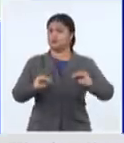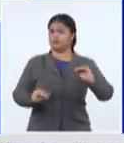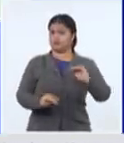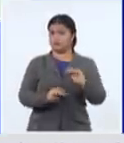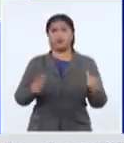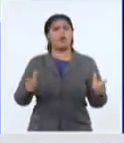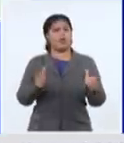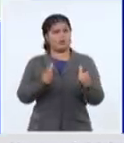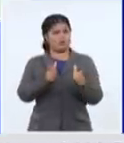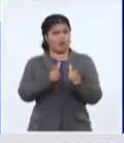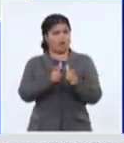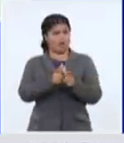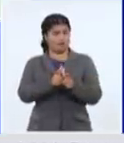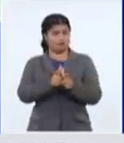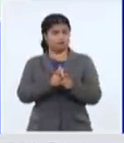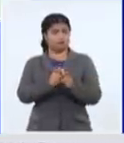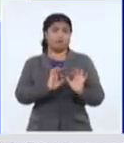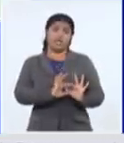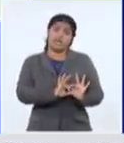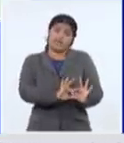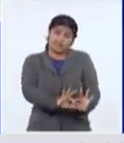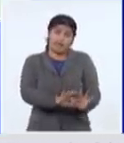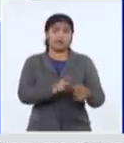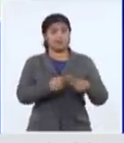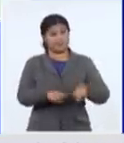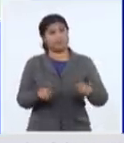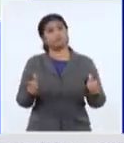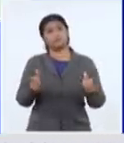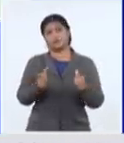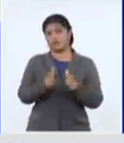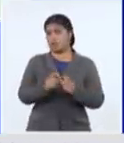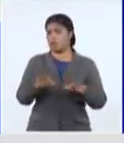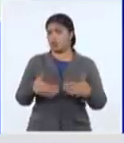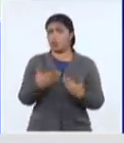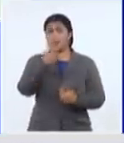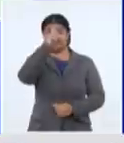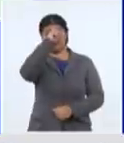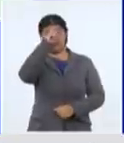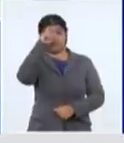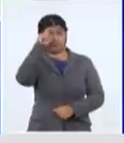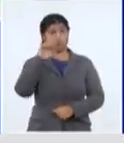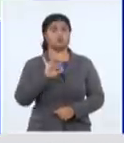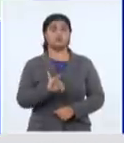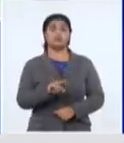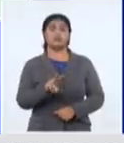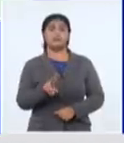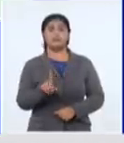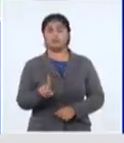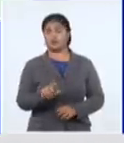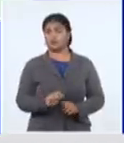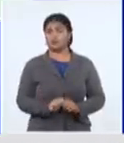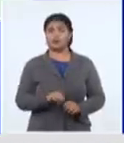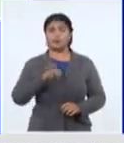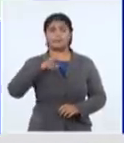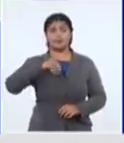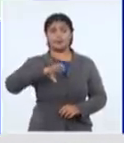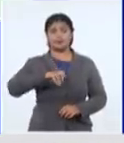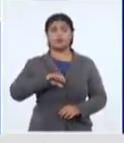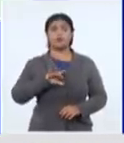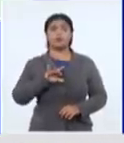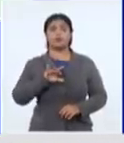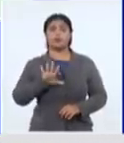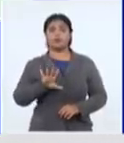llegaron a tener en un momento determinado. Santi Espíritu con 721, Pinar